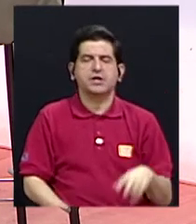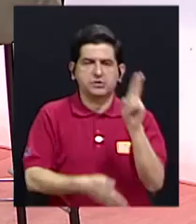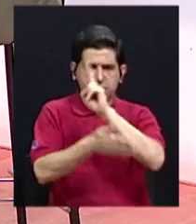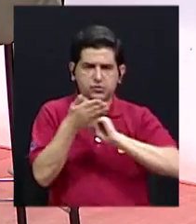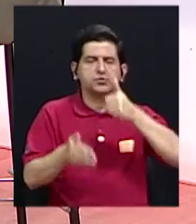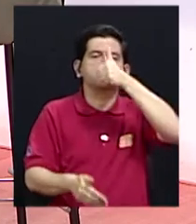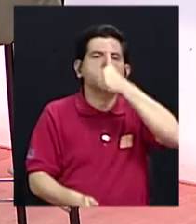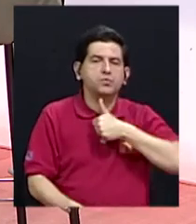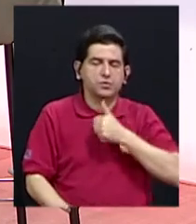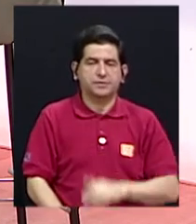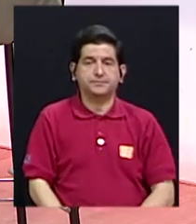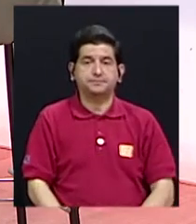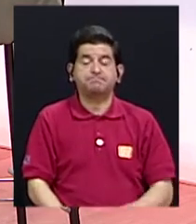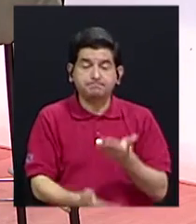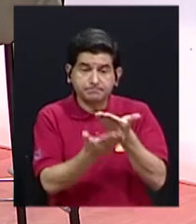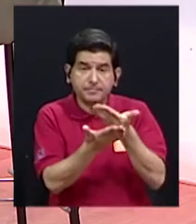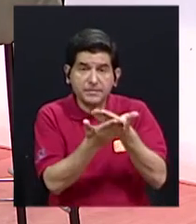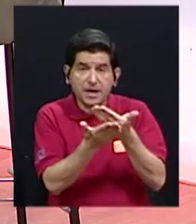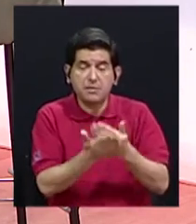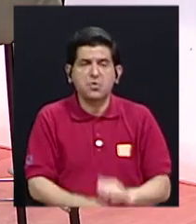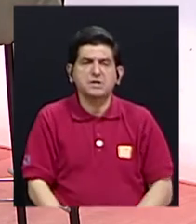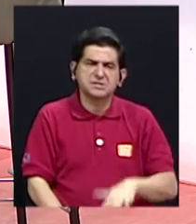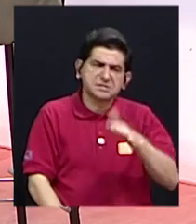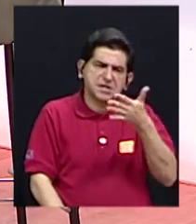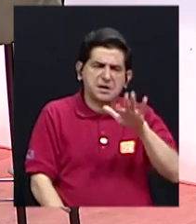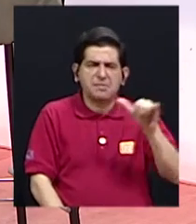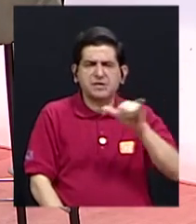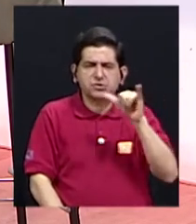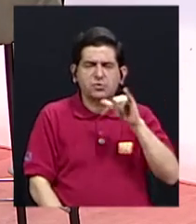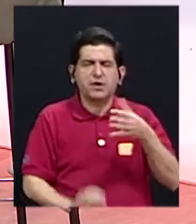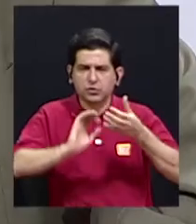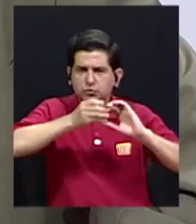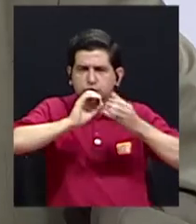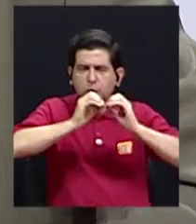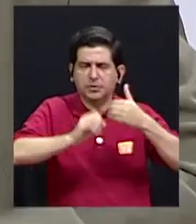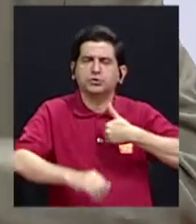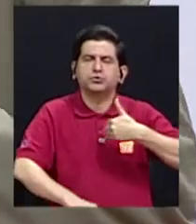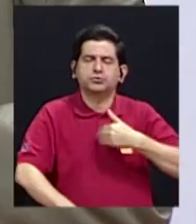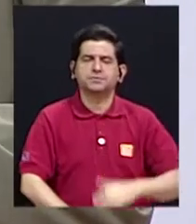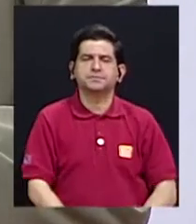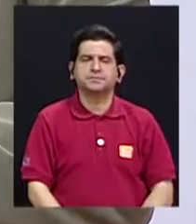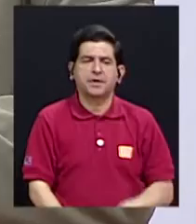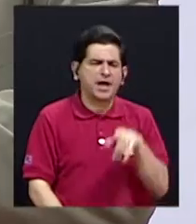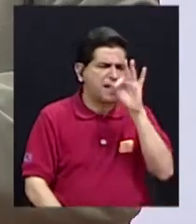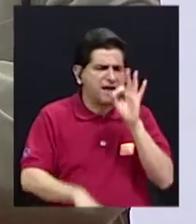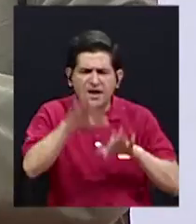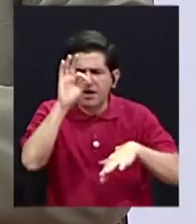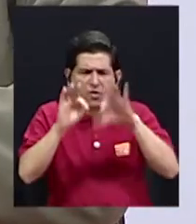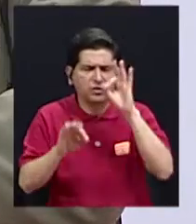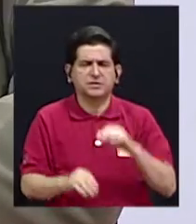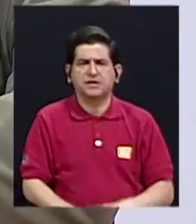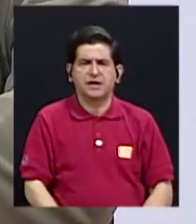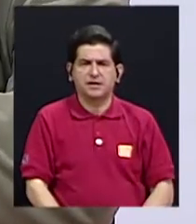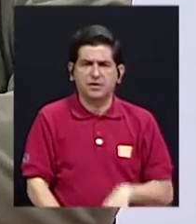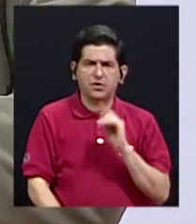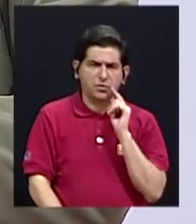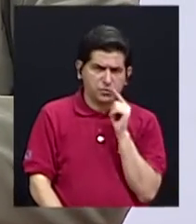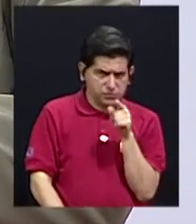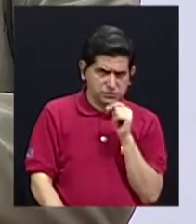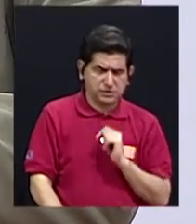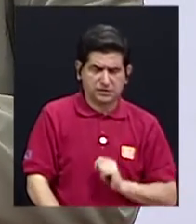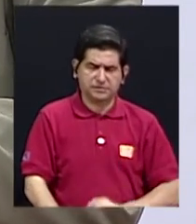universidades privadas pues la muestra está compuesta más o menos en esa misma proporción y dentro de esos hallazgos entonces bueno por un lado encuentran